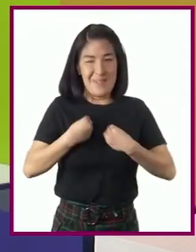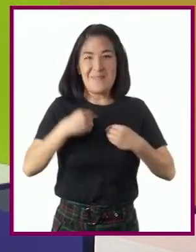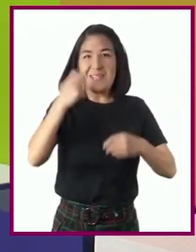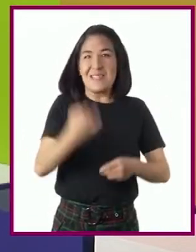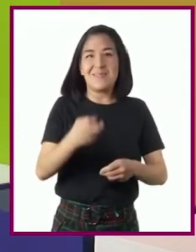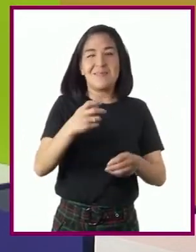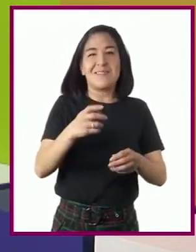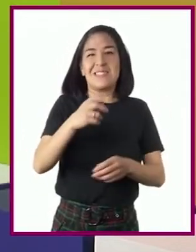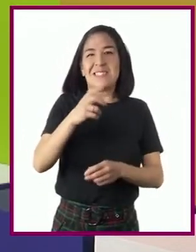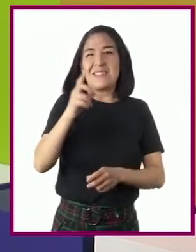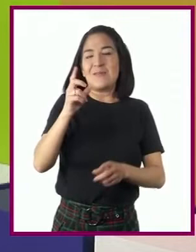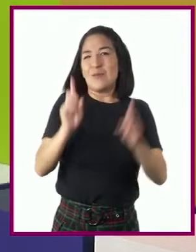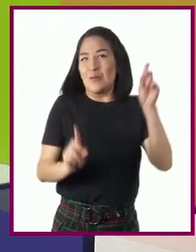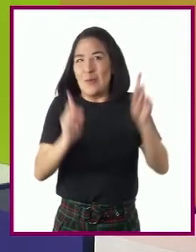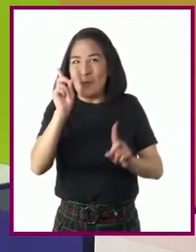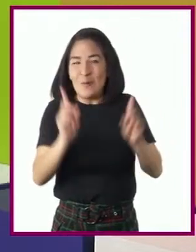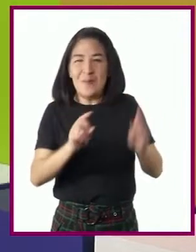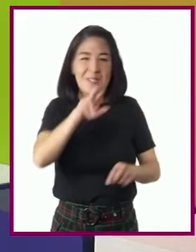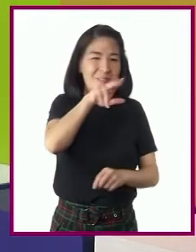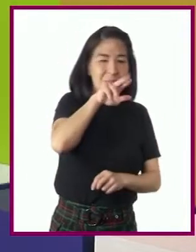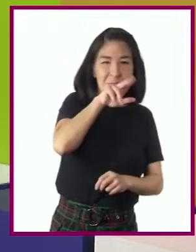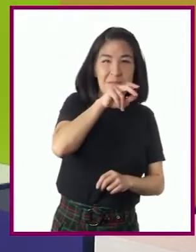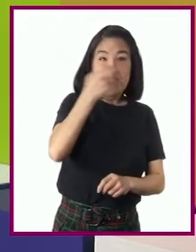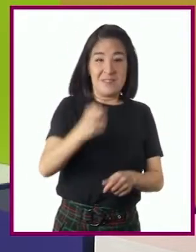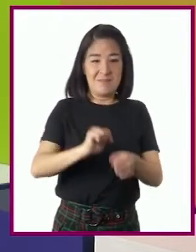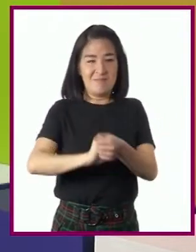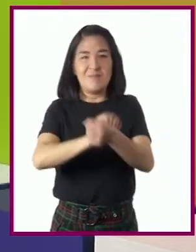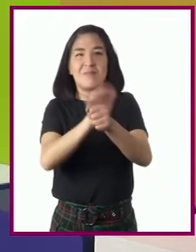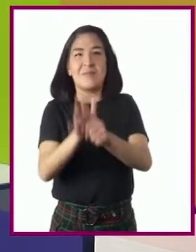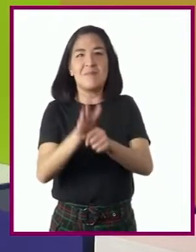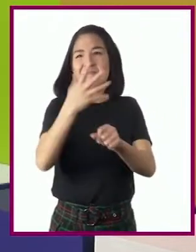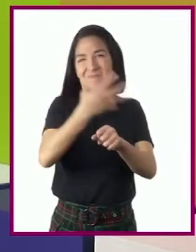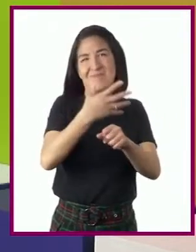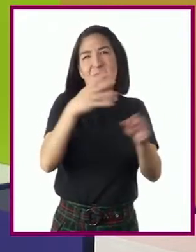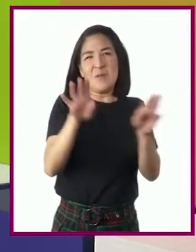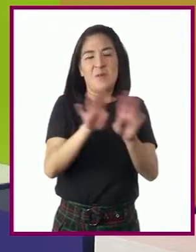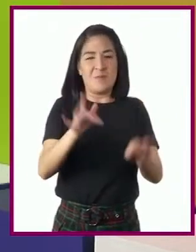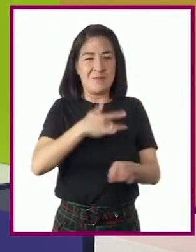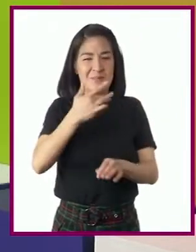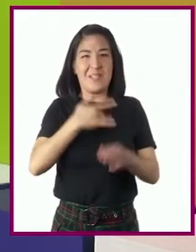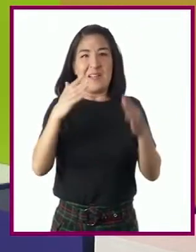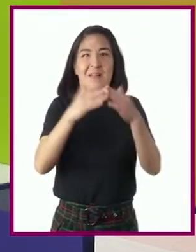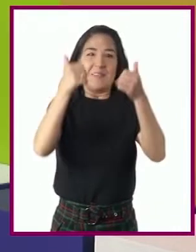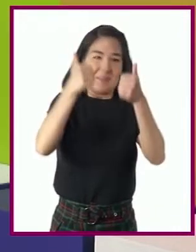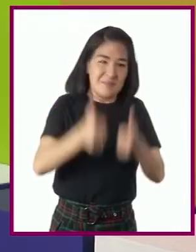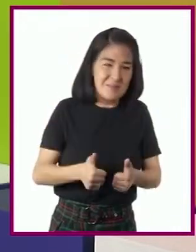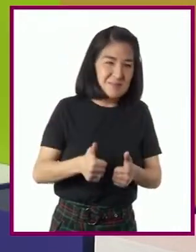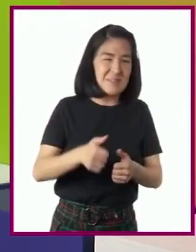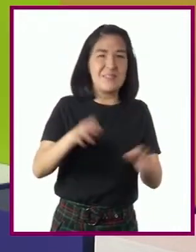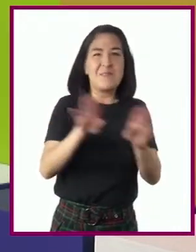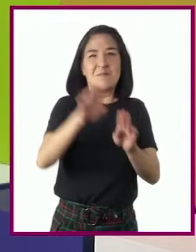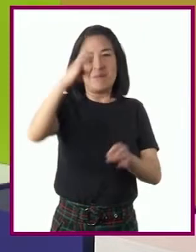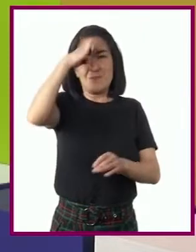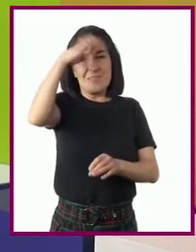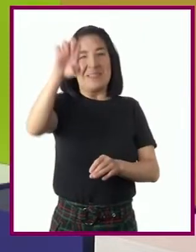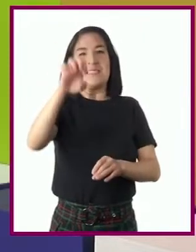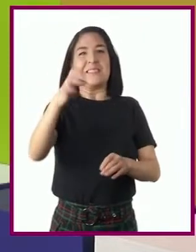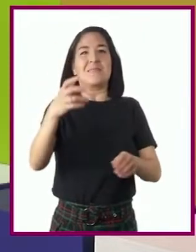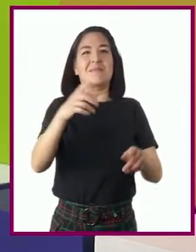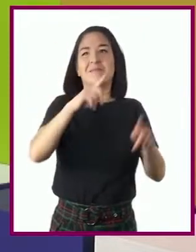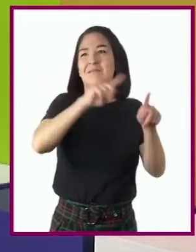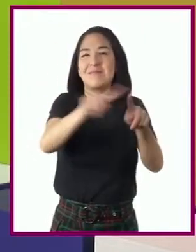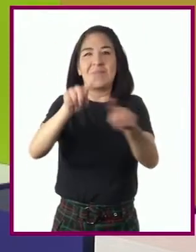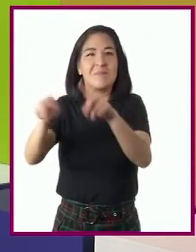La pandemia nos ha recordado nuestra fragilidad y vulnerabilidad. La experiencia del confinamiento ha sido diferente para